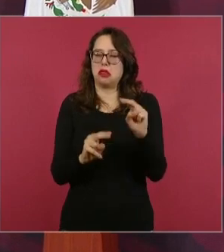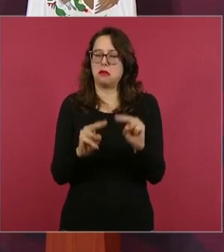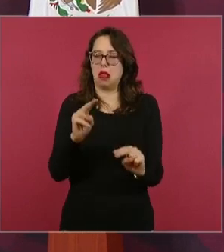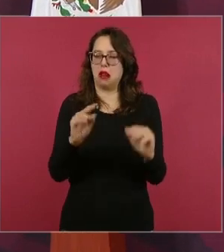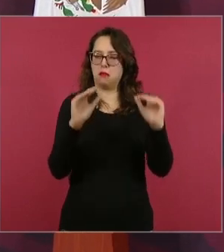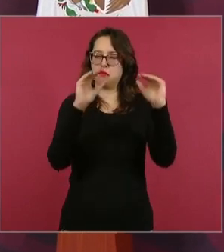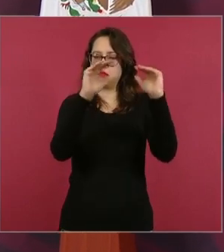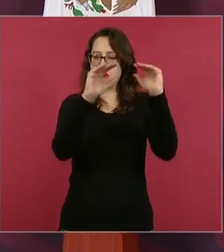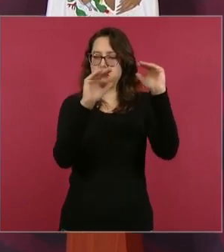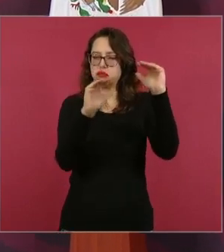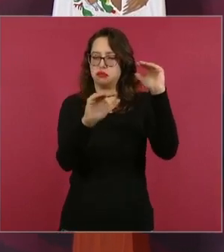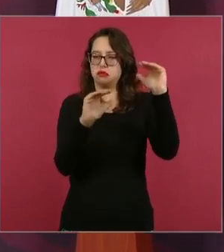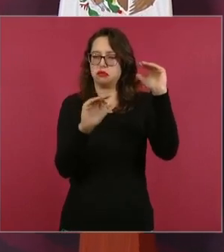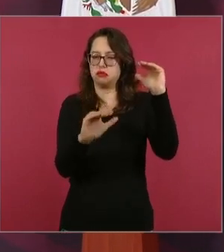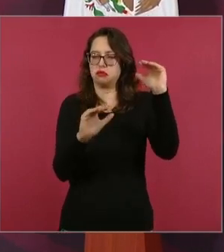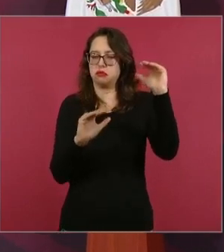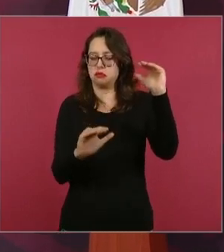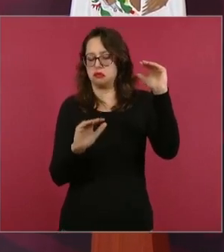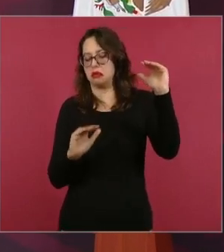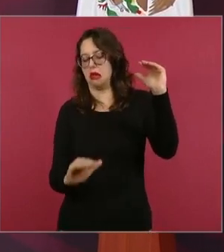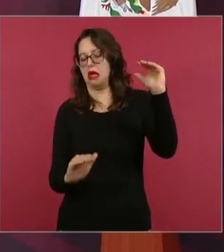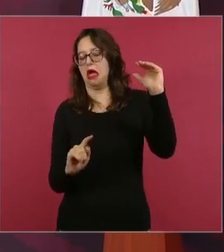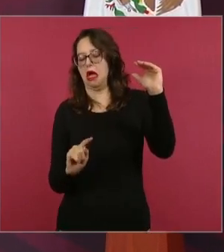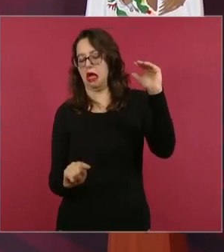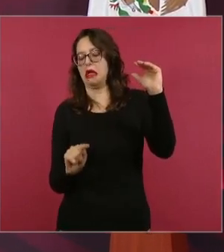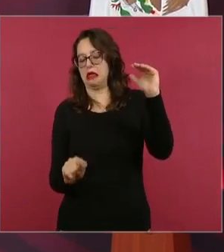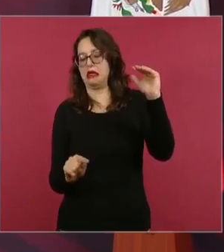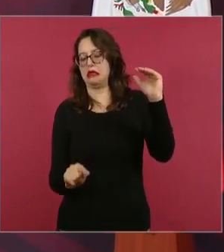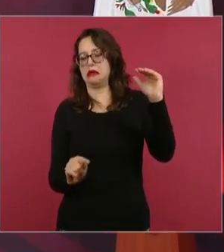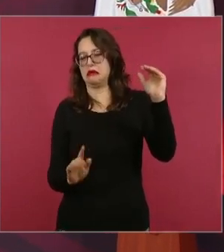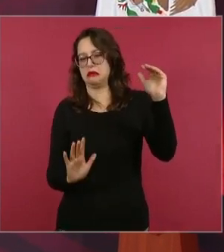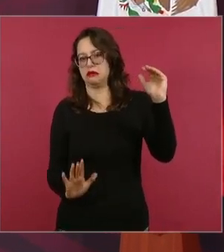nivel y